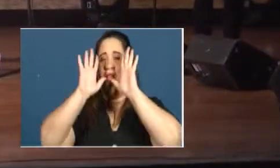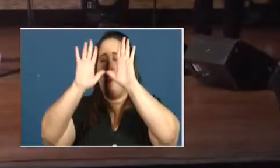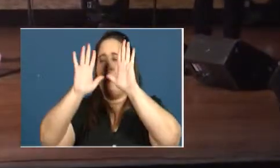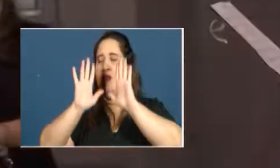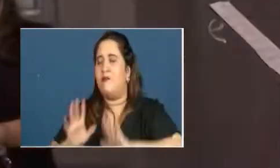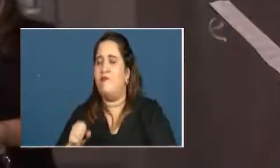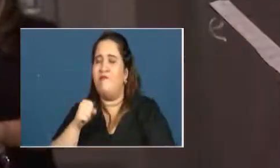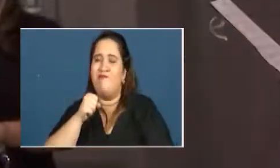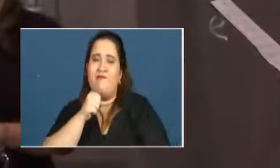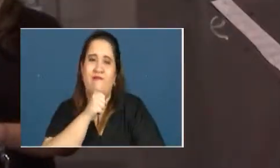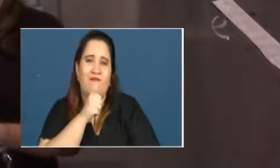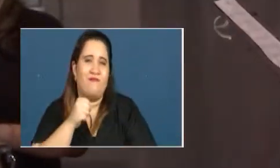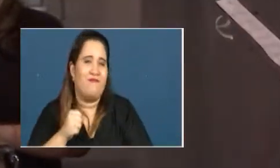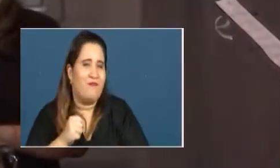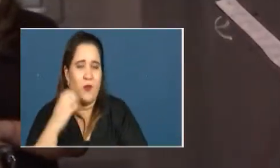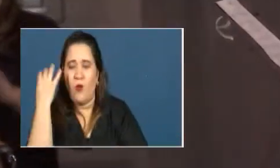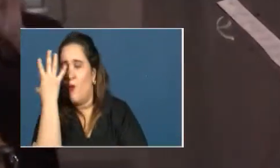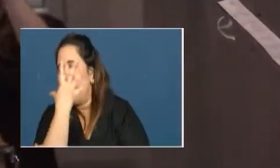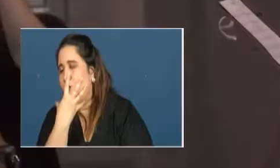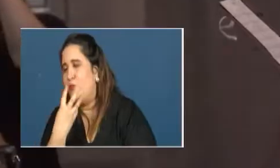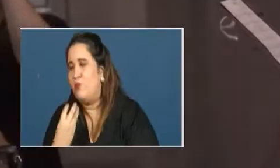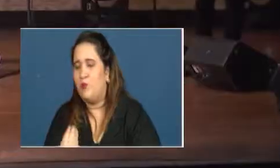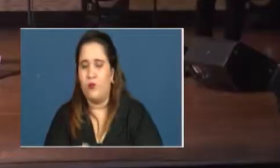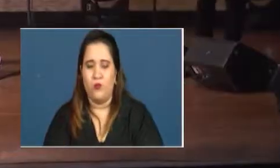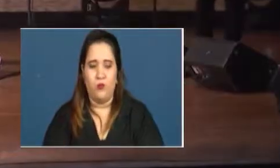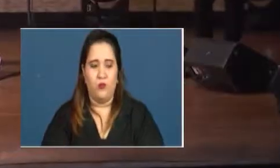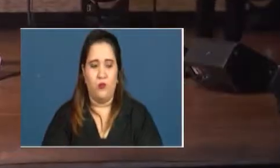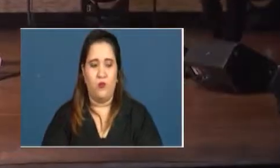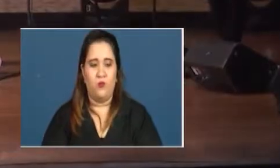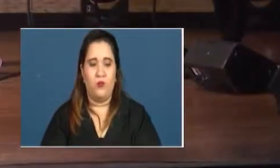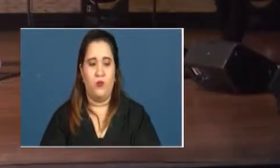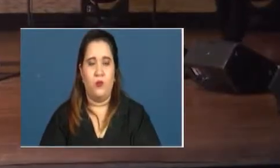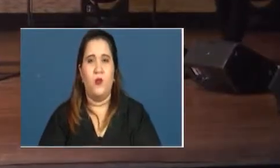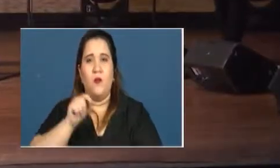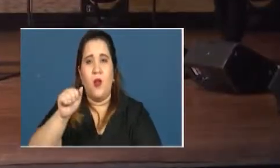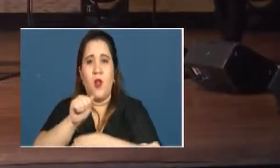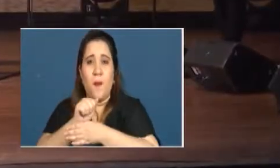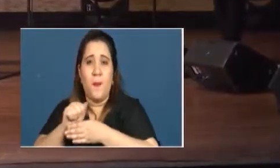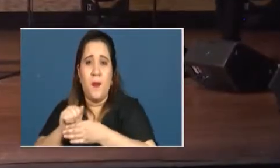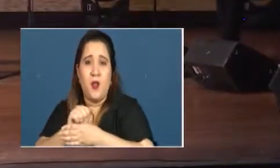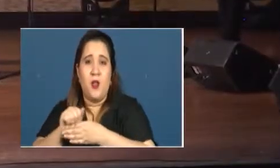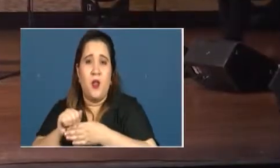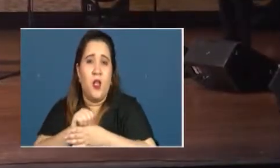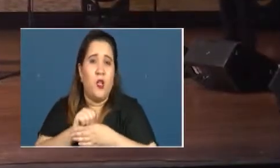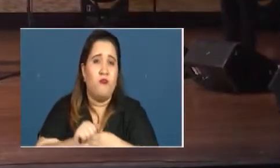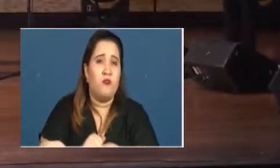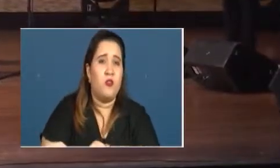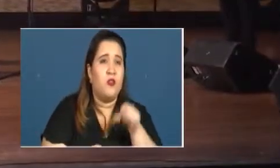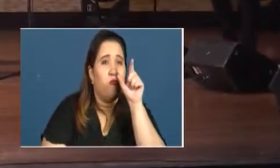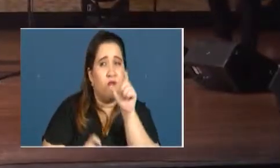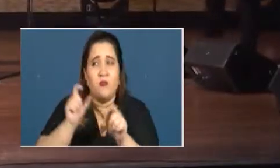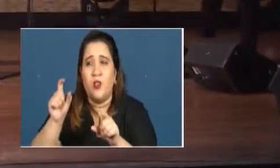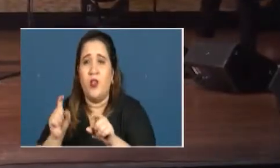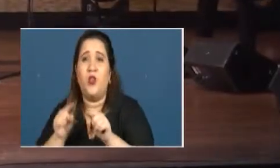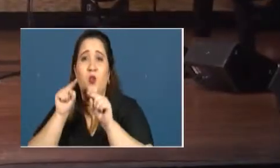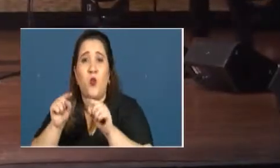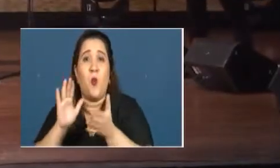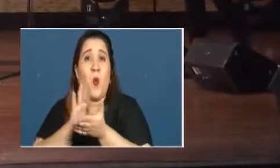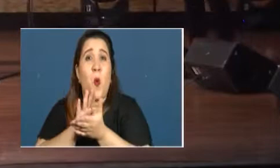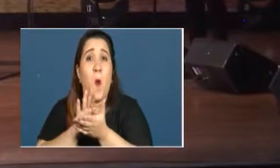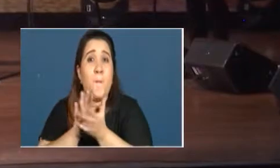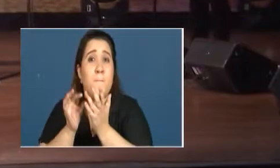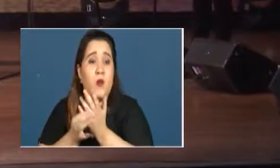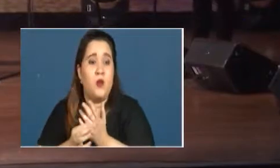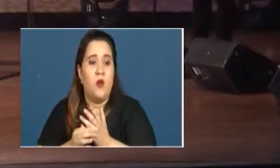salió bonito. Te salió muy bien. Sí, se ve que lo, mano y todo. Se ve que lo practicas en cada aniversario con tu esposa. Claro que sí. Mi amor,